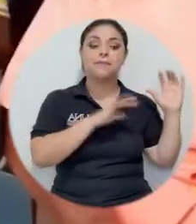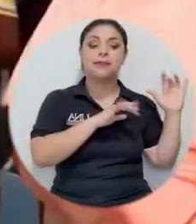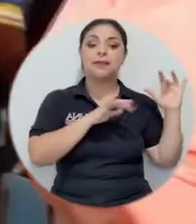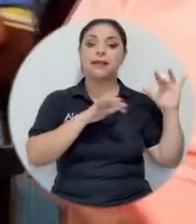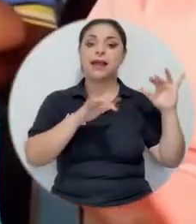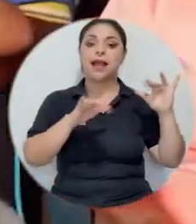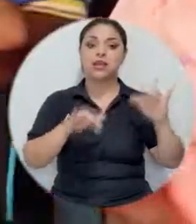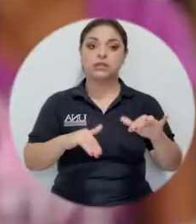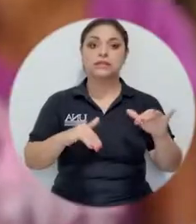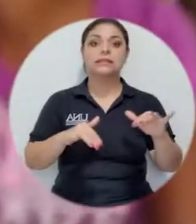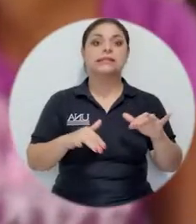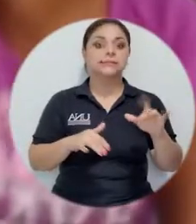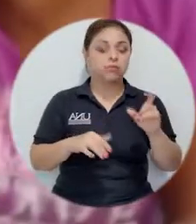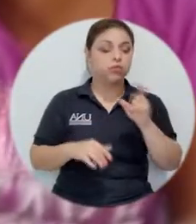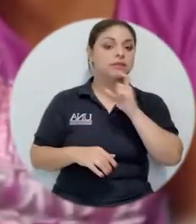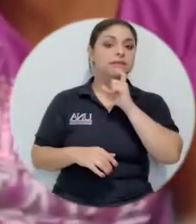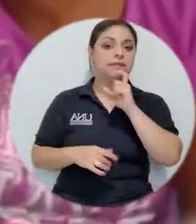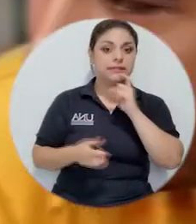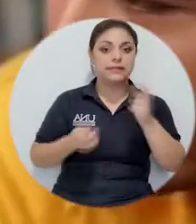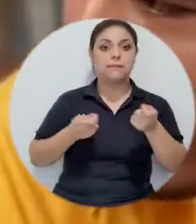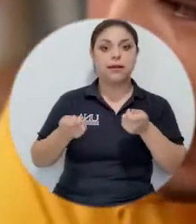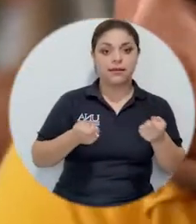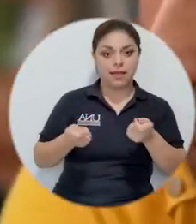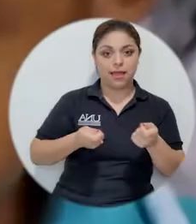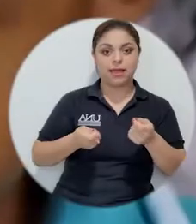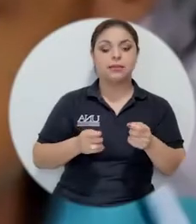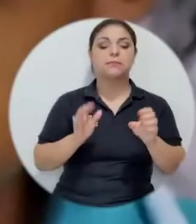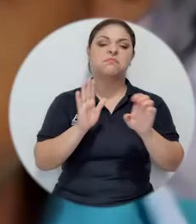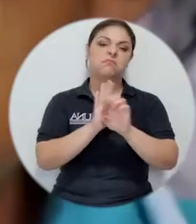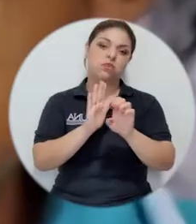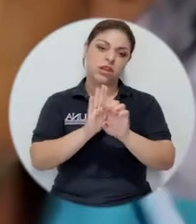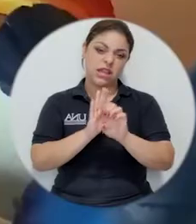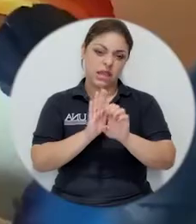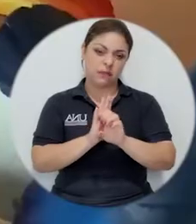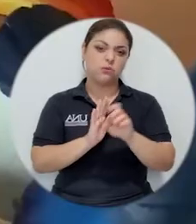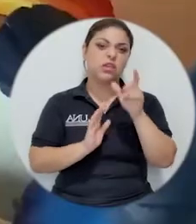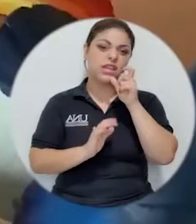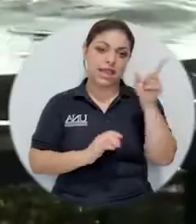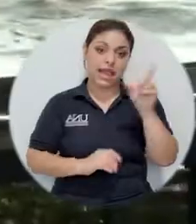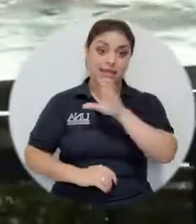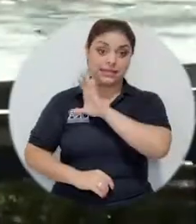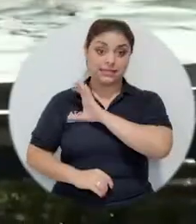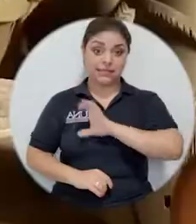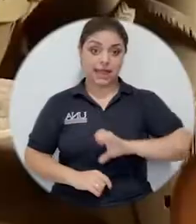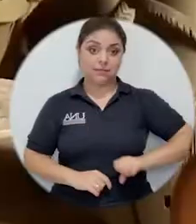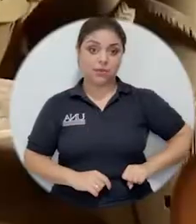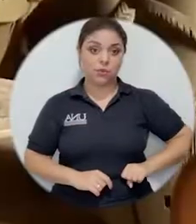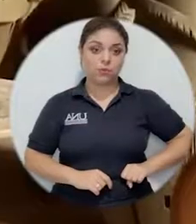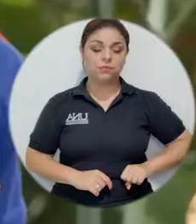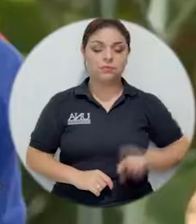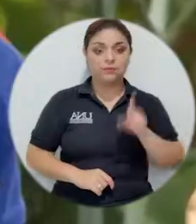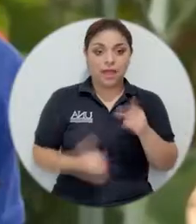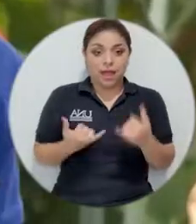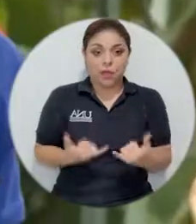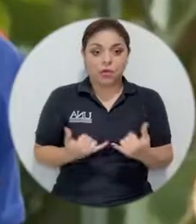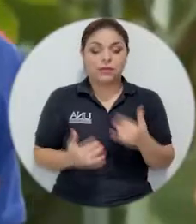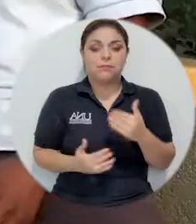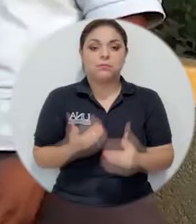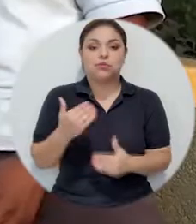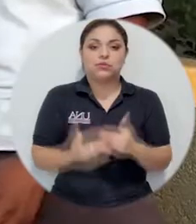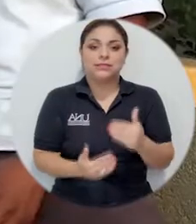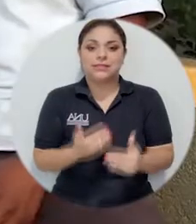vuelven todavía más difíciles de manejar. Le pongo, por ejemplo, el caso de El Salvador. El Salvador está en un